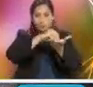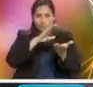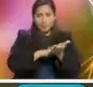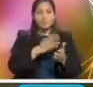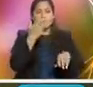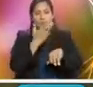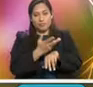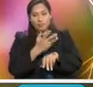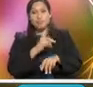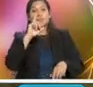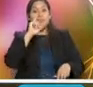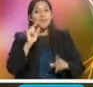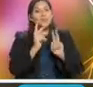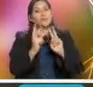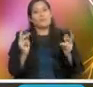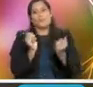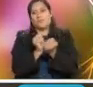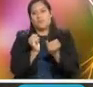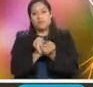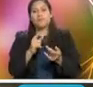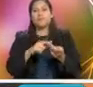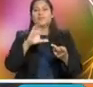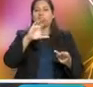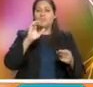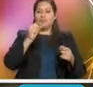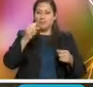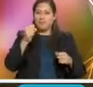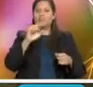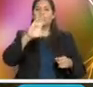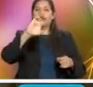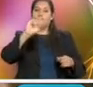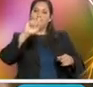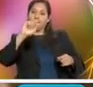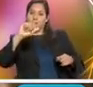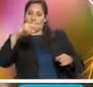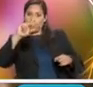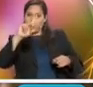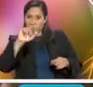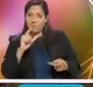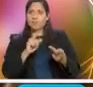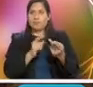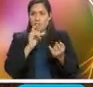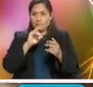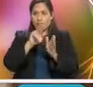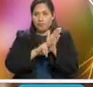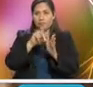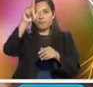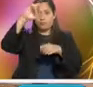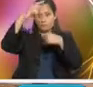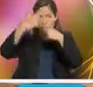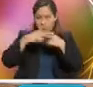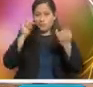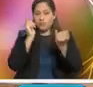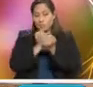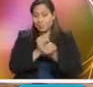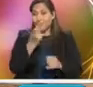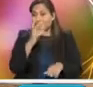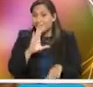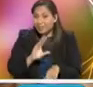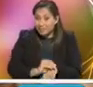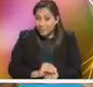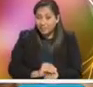Unidos. La Maldita Vecindad, no se diga, La Castañeda, hicieron una gira por Europa también, grabaron un video ahí. Entonces, todo esto